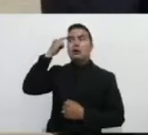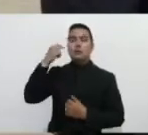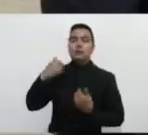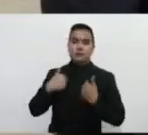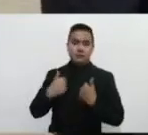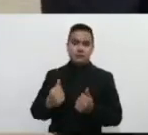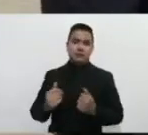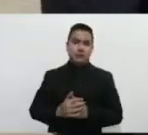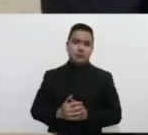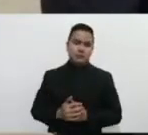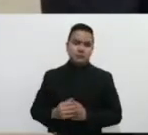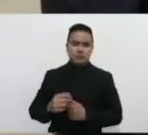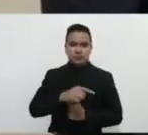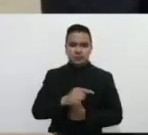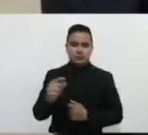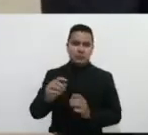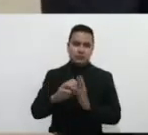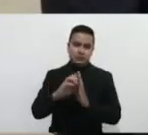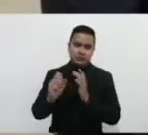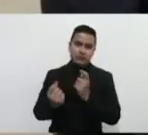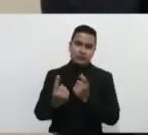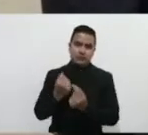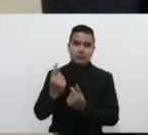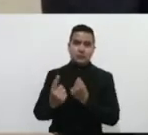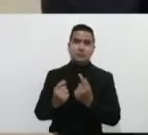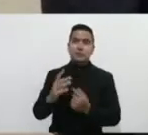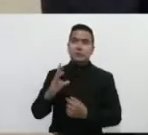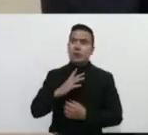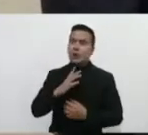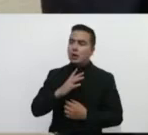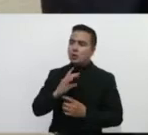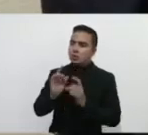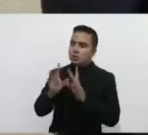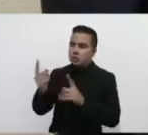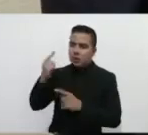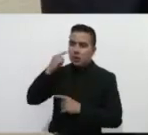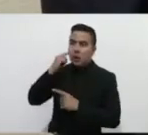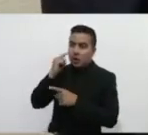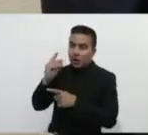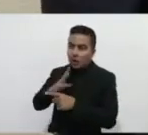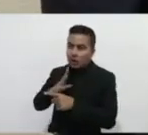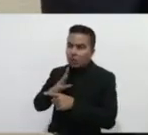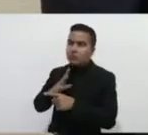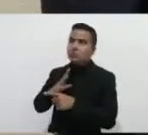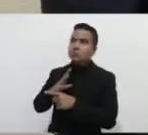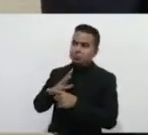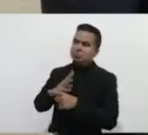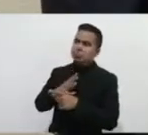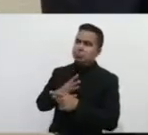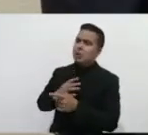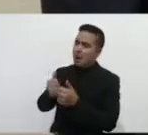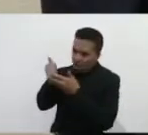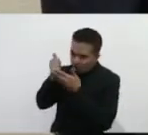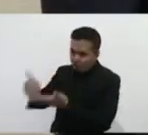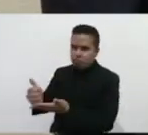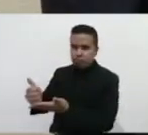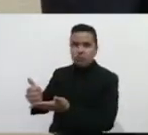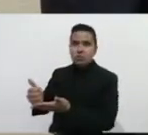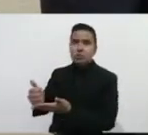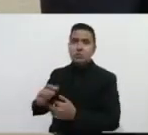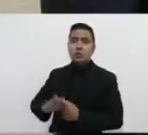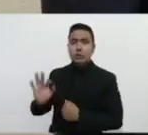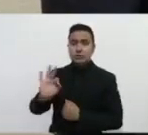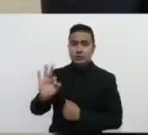que nosotros, desde las oficinas centrales, desde la Comisión de Quejas, podamos